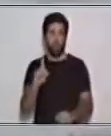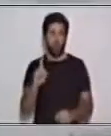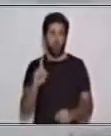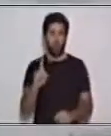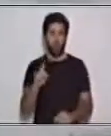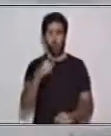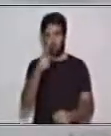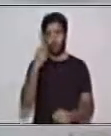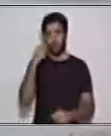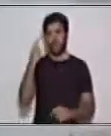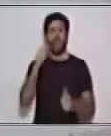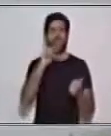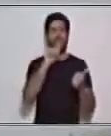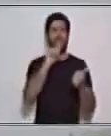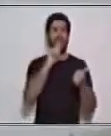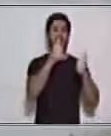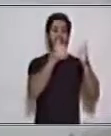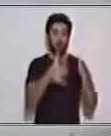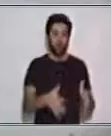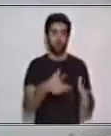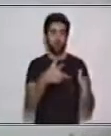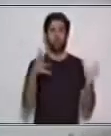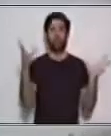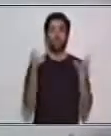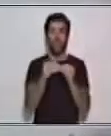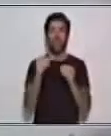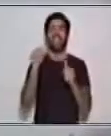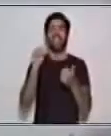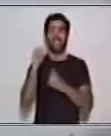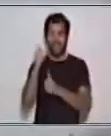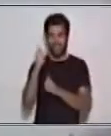alumnos los que se habían encuestado. 15 alumnos.